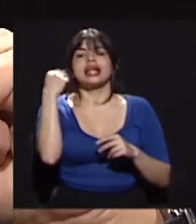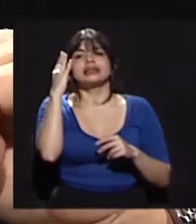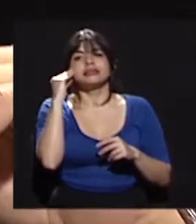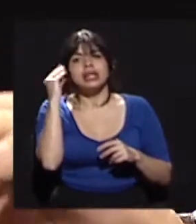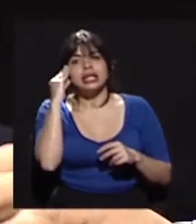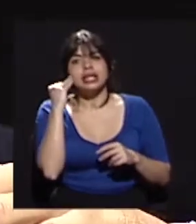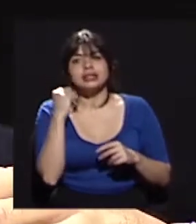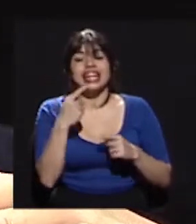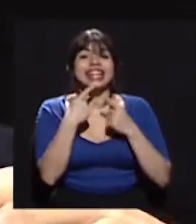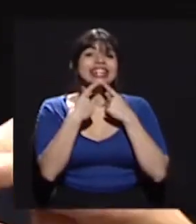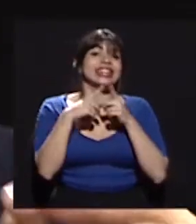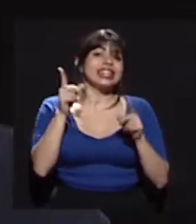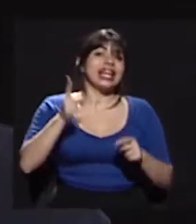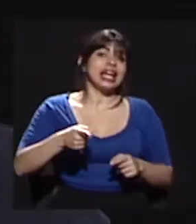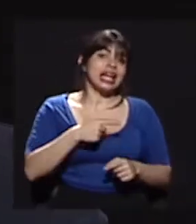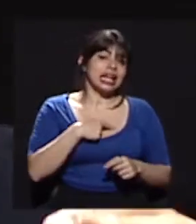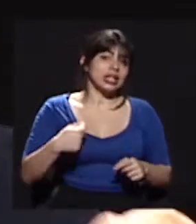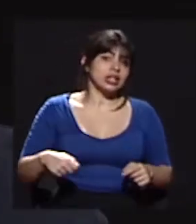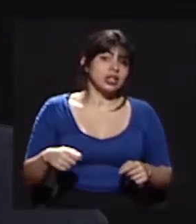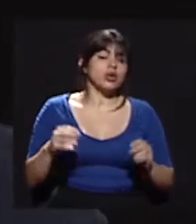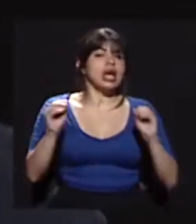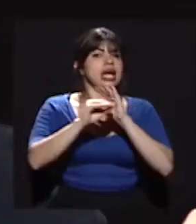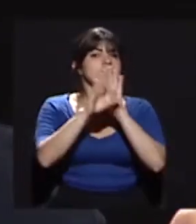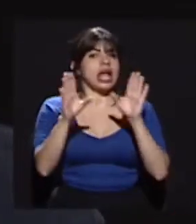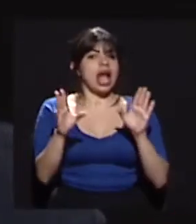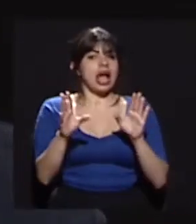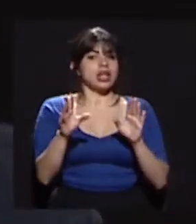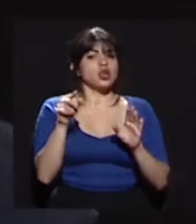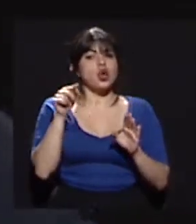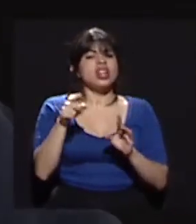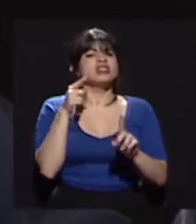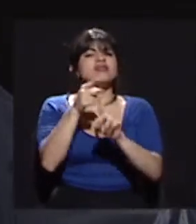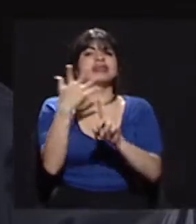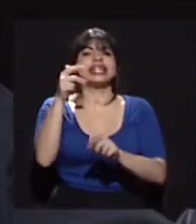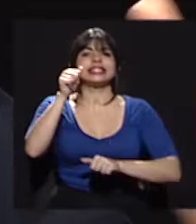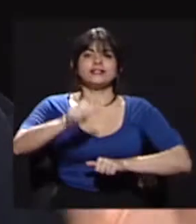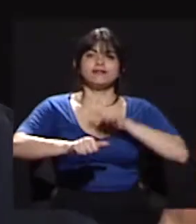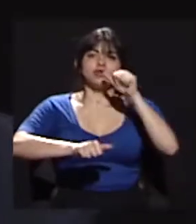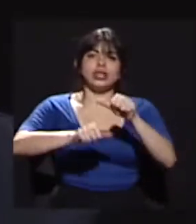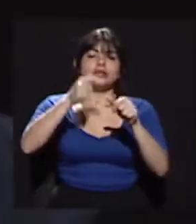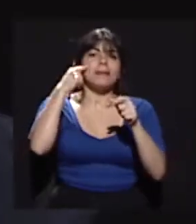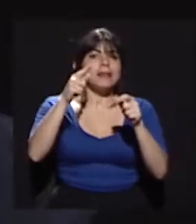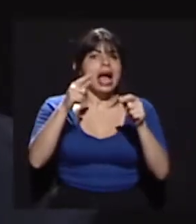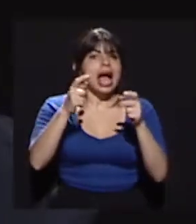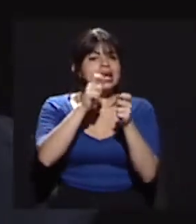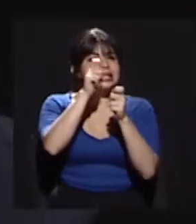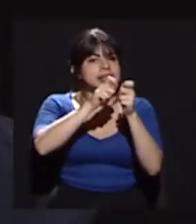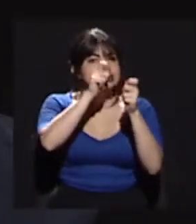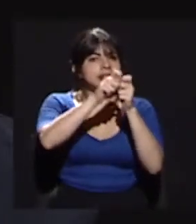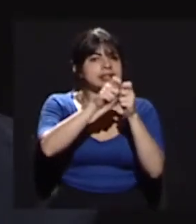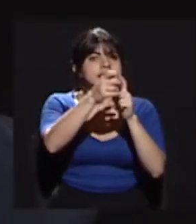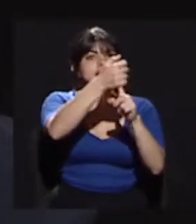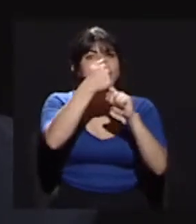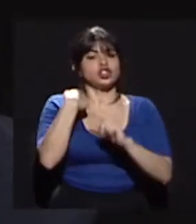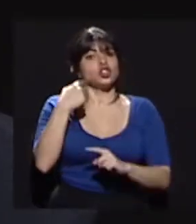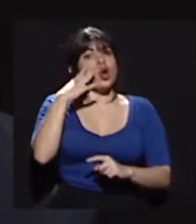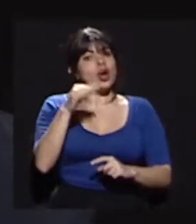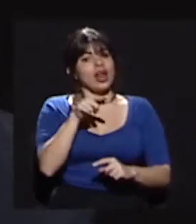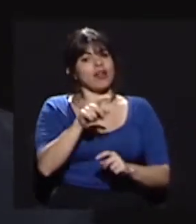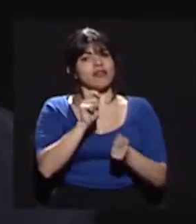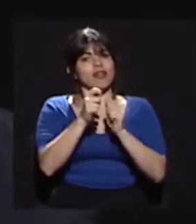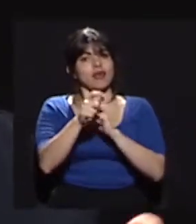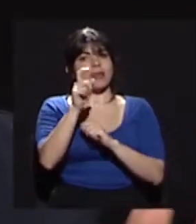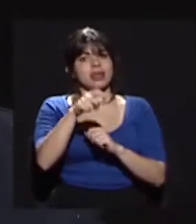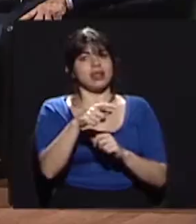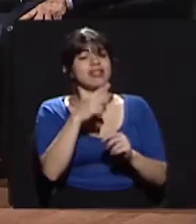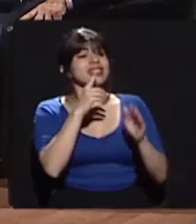lo del decreto estamos claros que no es sino un esfuerzo para precisar los alcances de lo que yo creo que debe ser esas reformas la